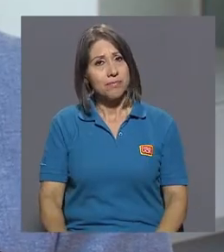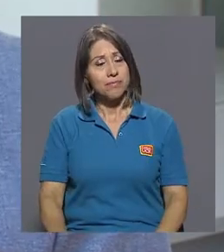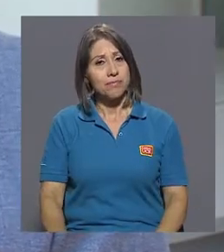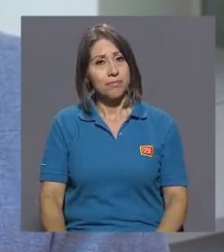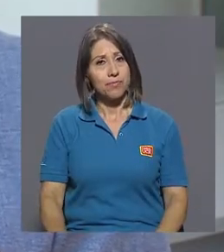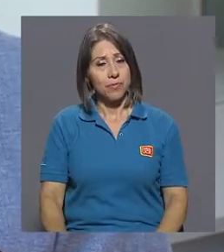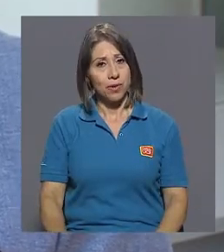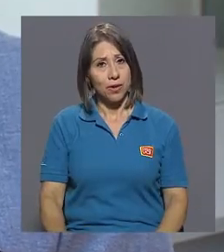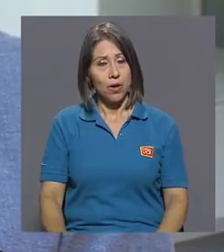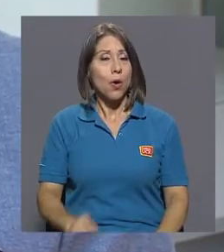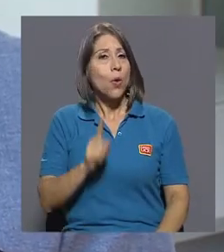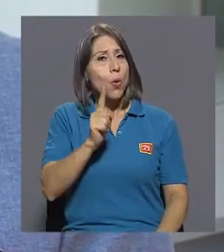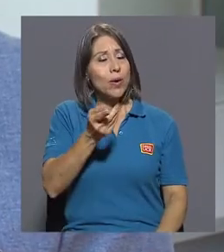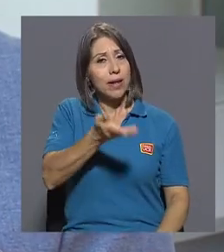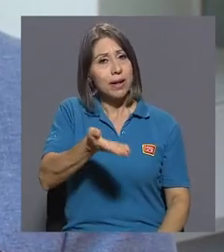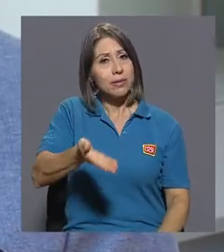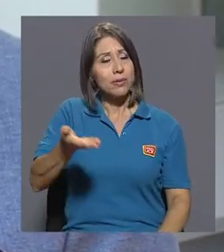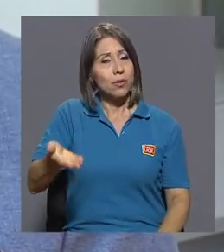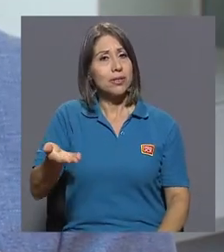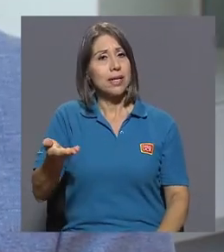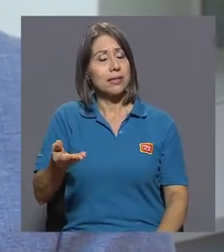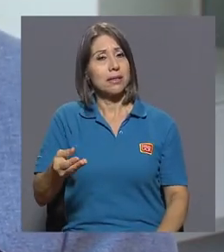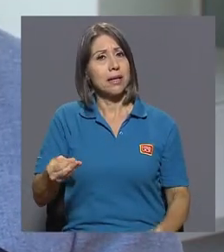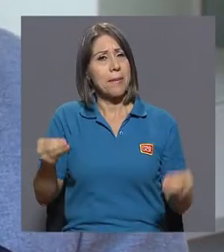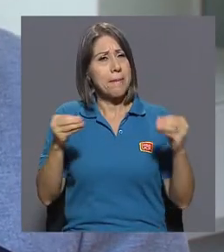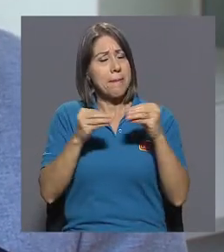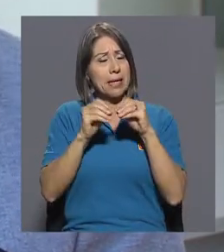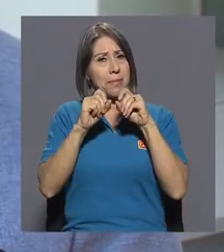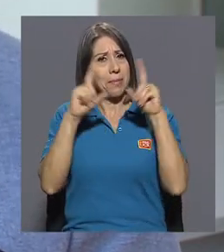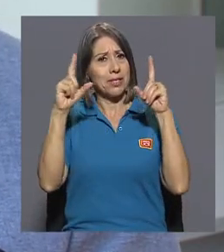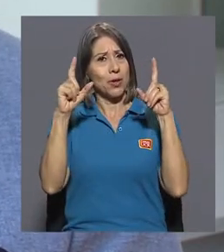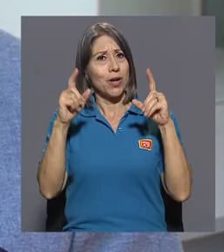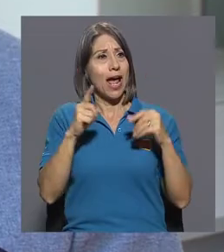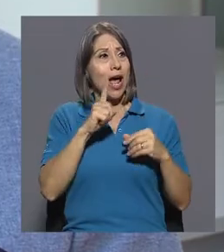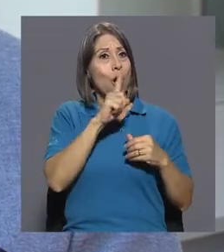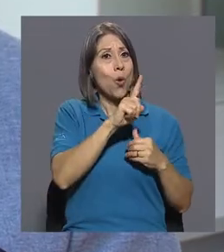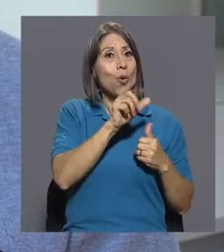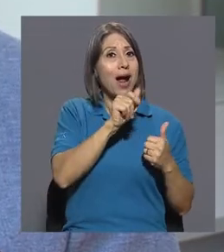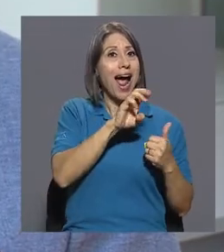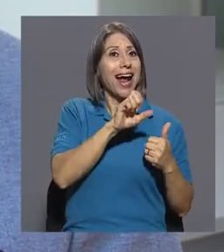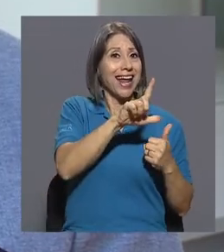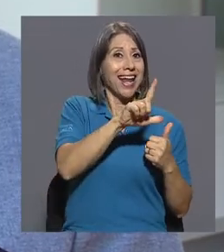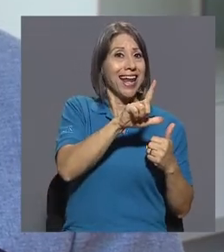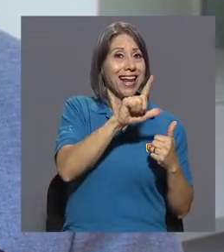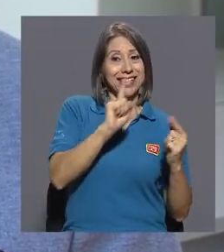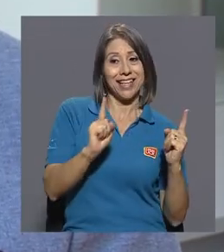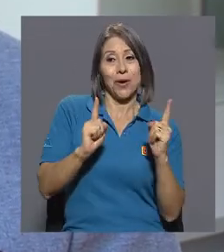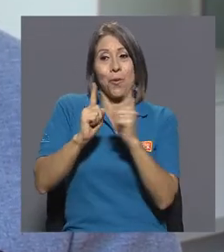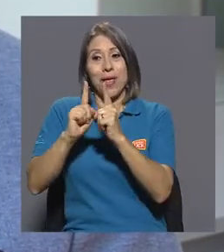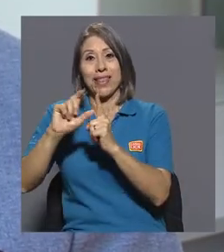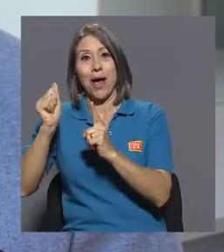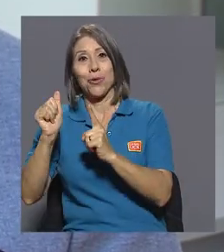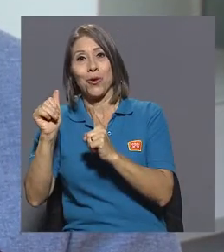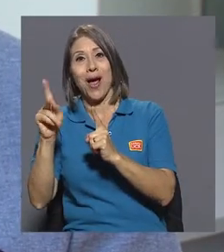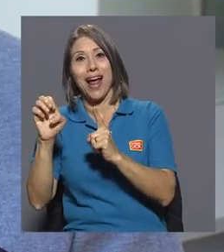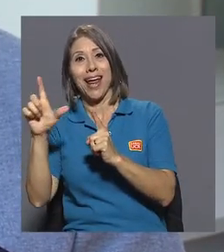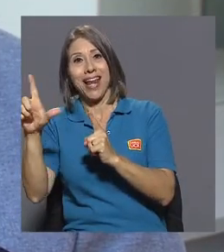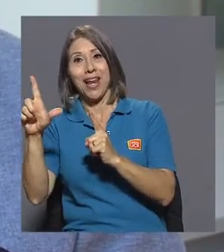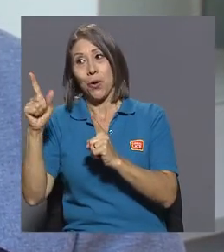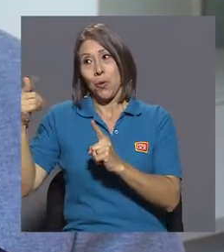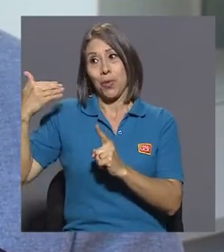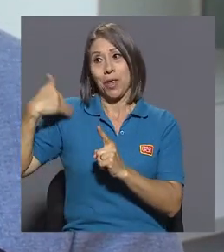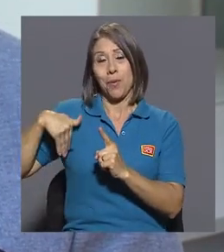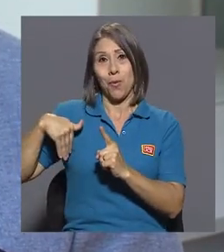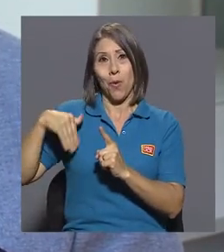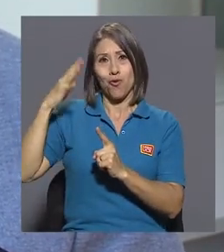Una de las cosas que más me impresiona es que un ángel se encuentra otro ángel. Y hay un tipo rubio, de ojos azules,